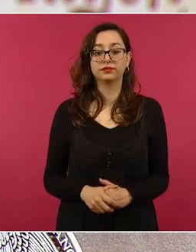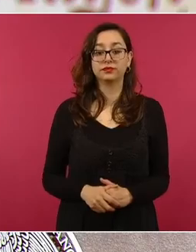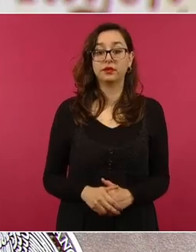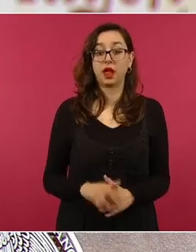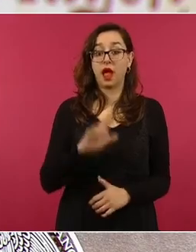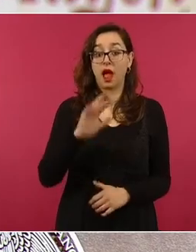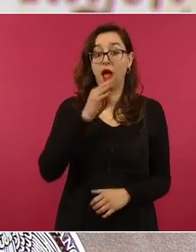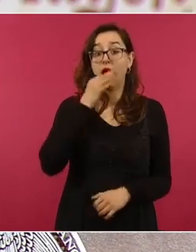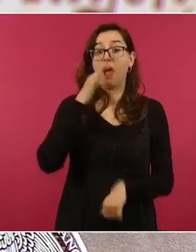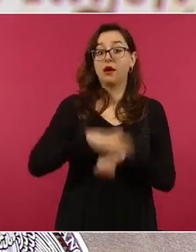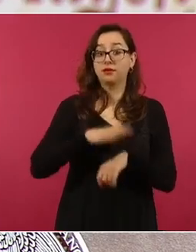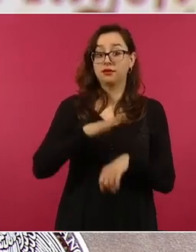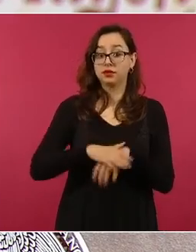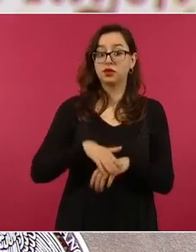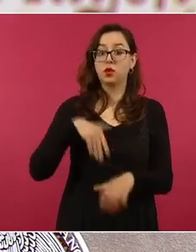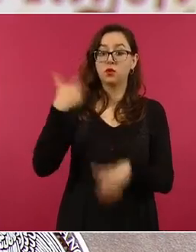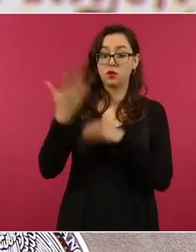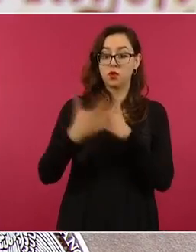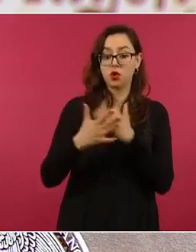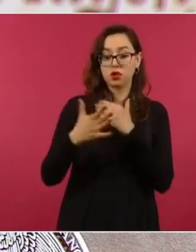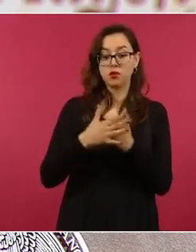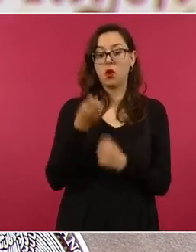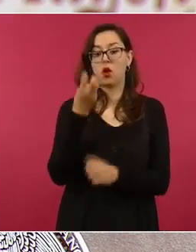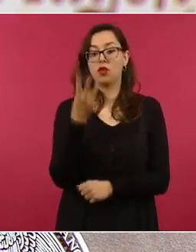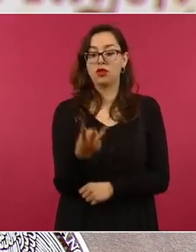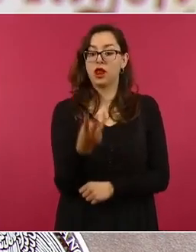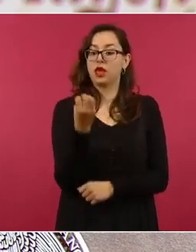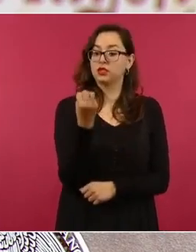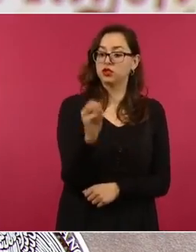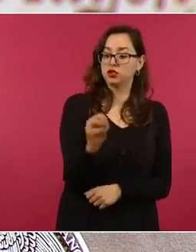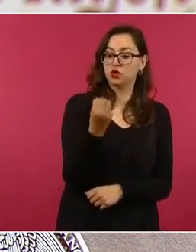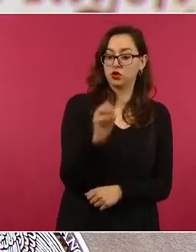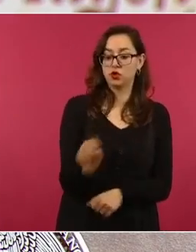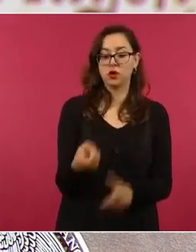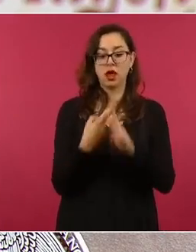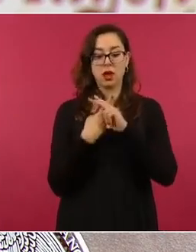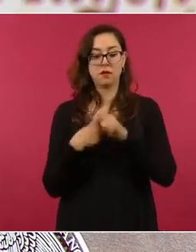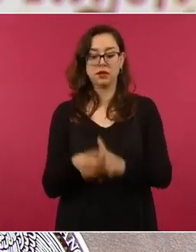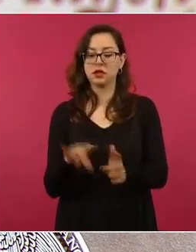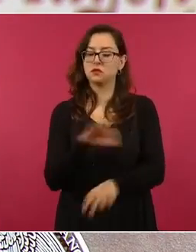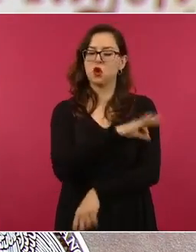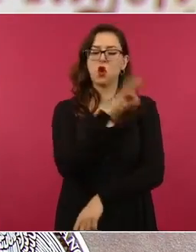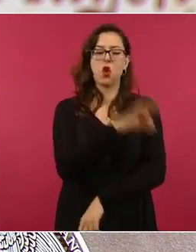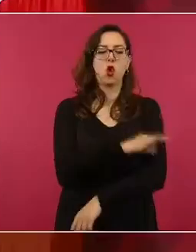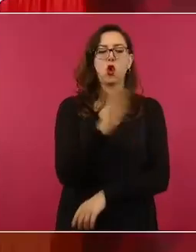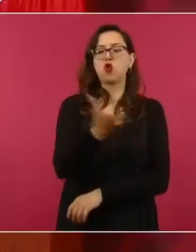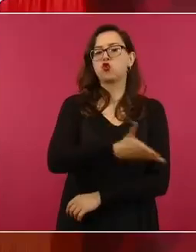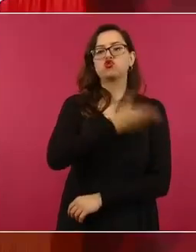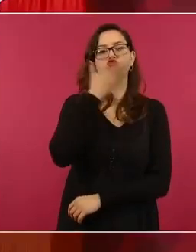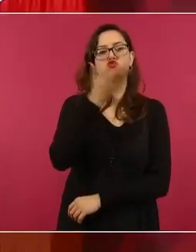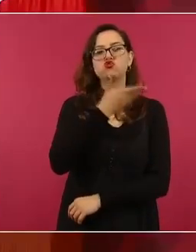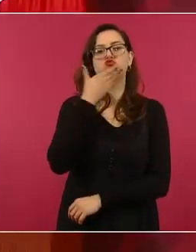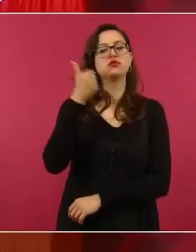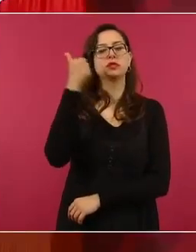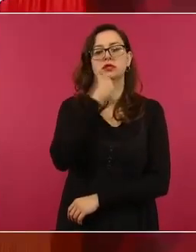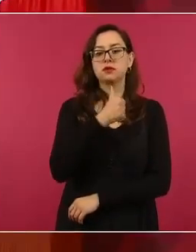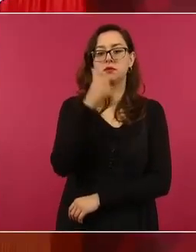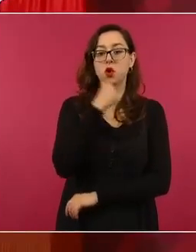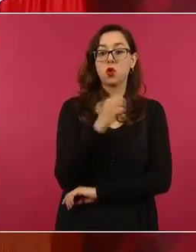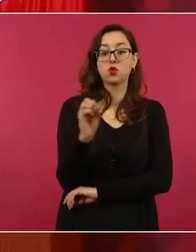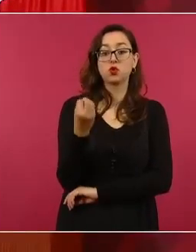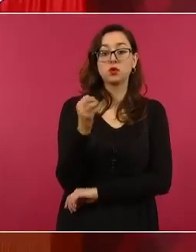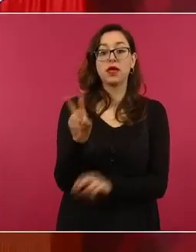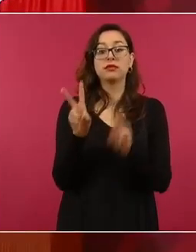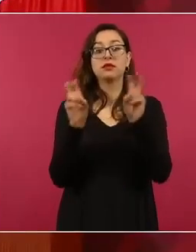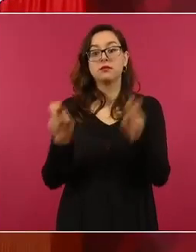de octubre la campaña estacional que se inicia todos los inviernos. Todos los octubres tenemos una campaña de vacuna contra